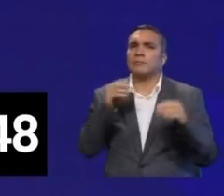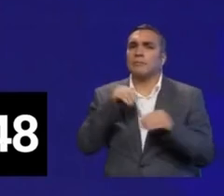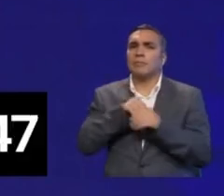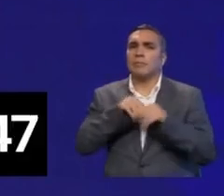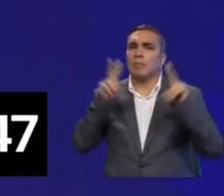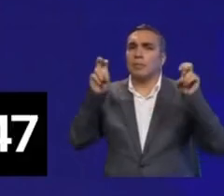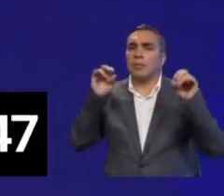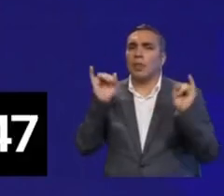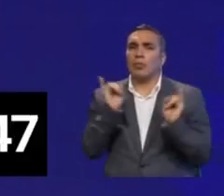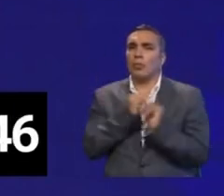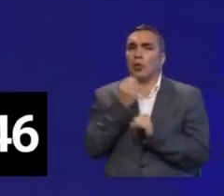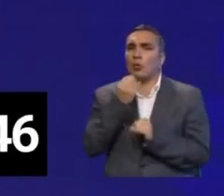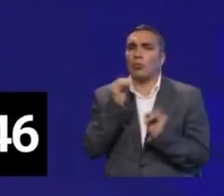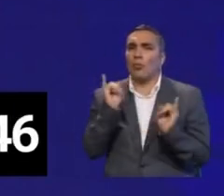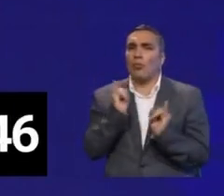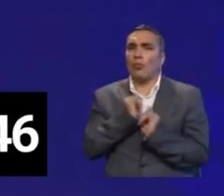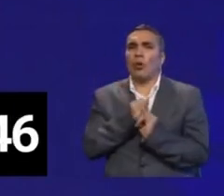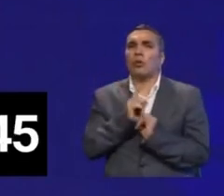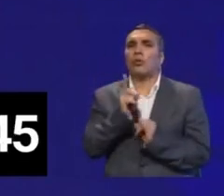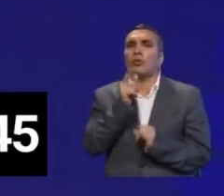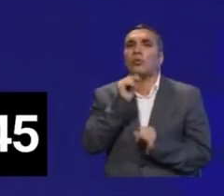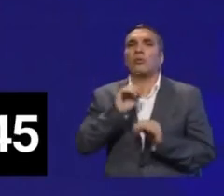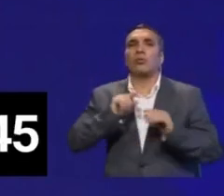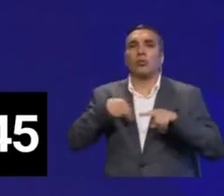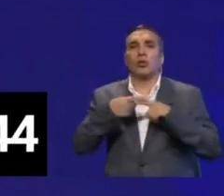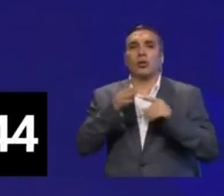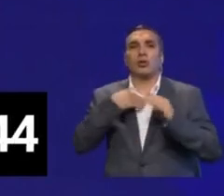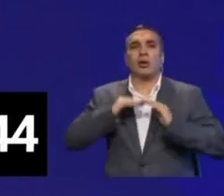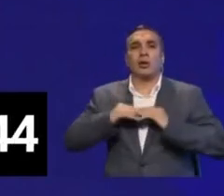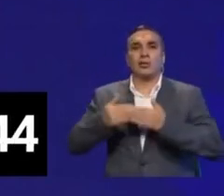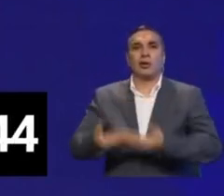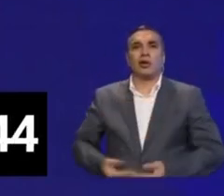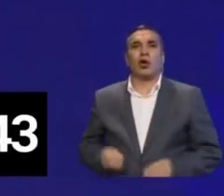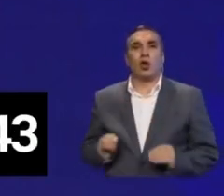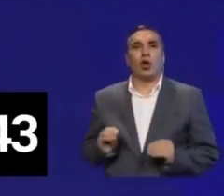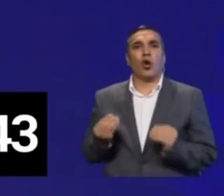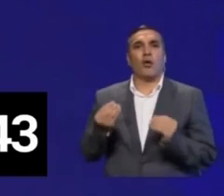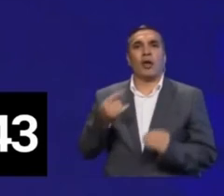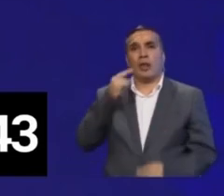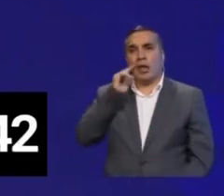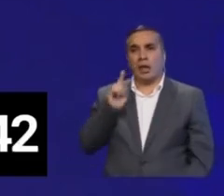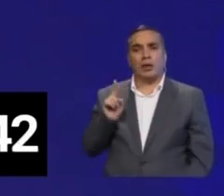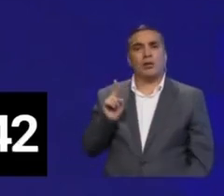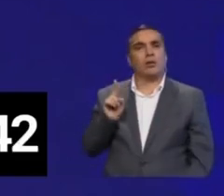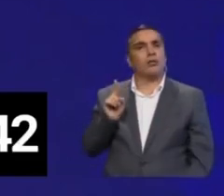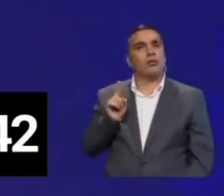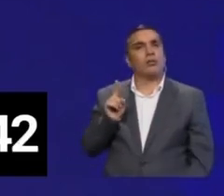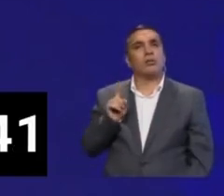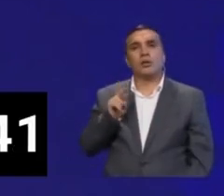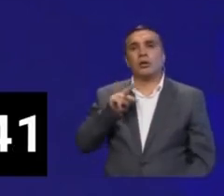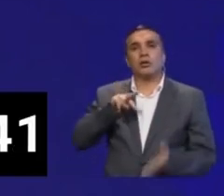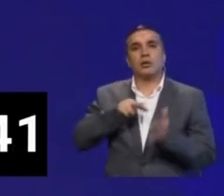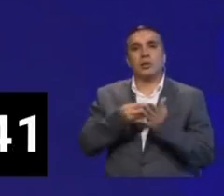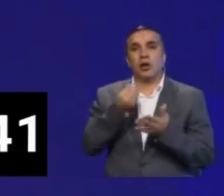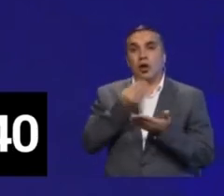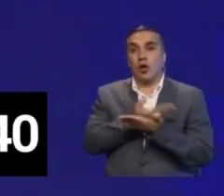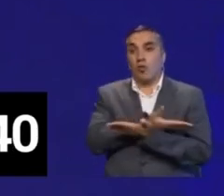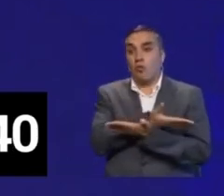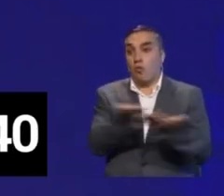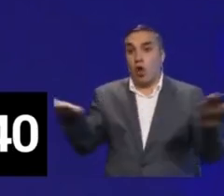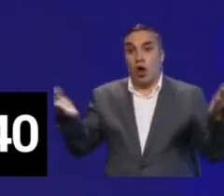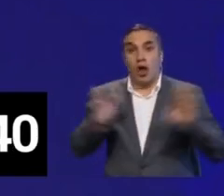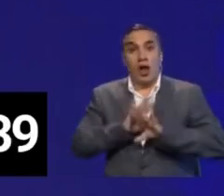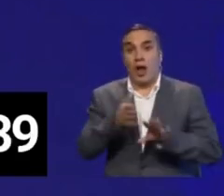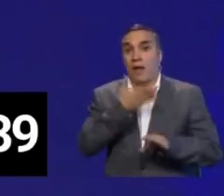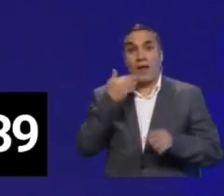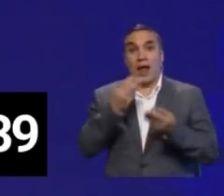de la desnutrición crónica infantil sea el embarazo adolescente. No se trata simplemente de darle más comida a la gente o de